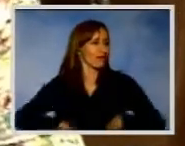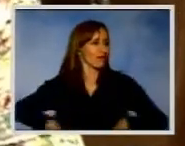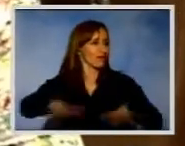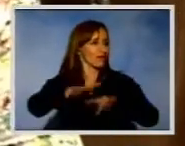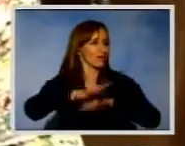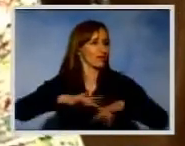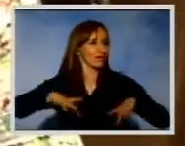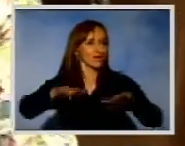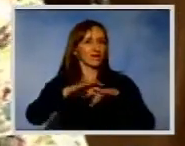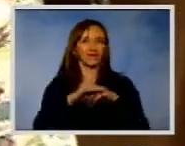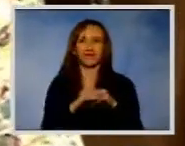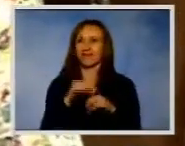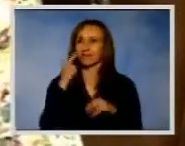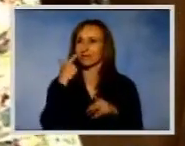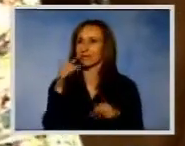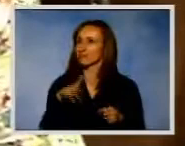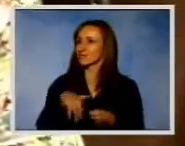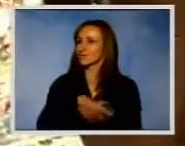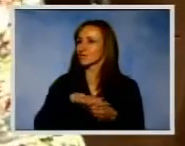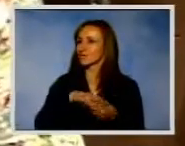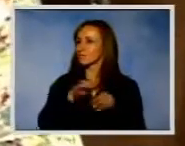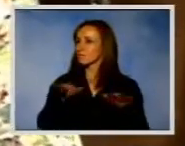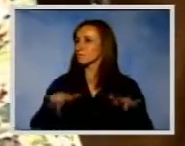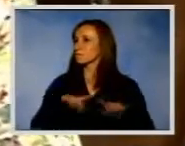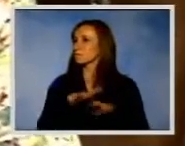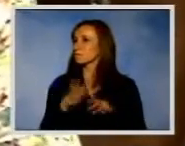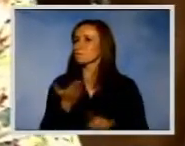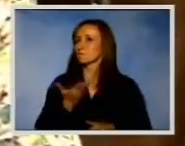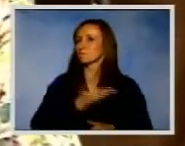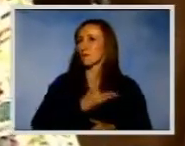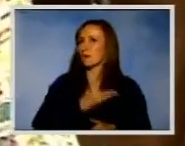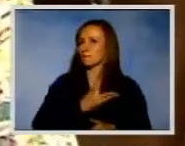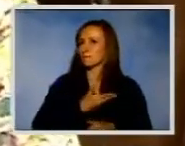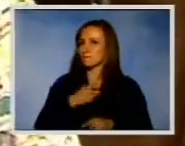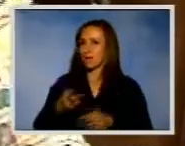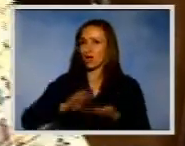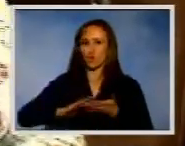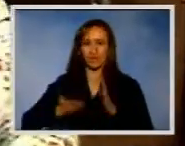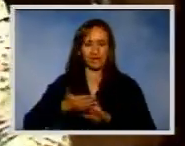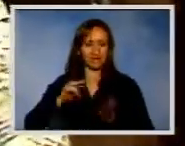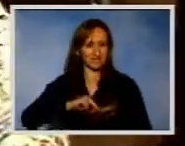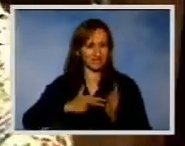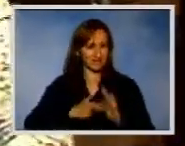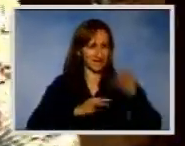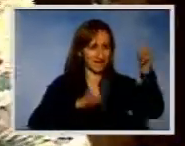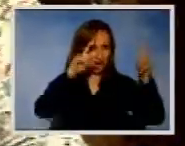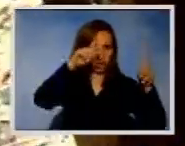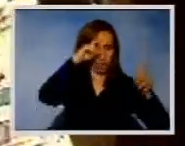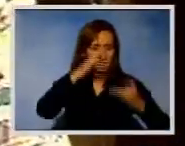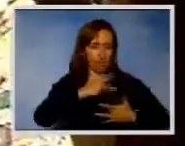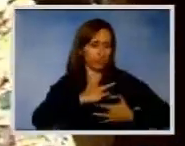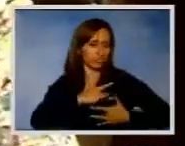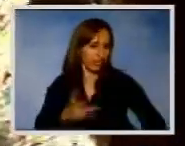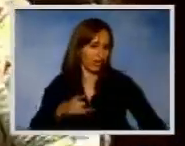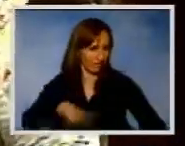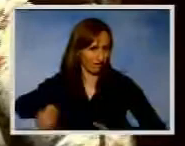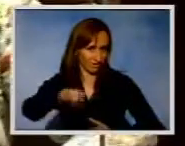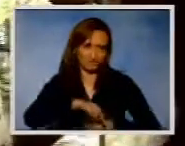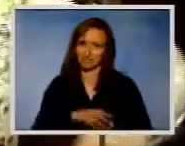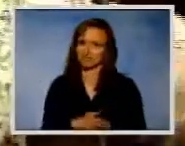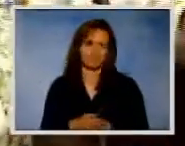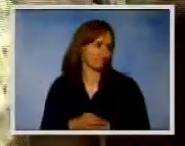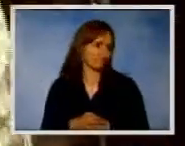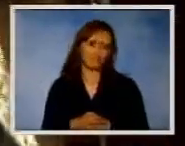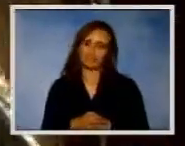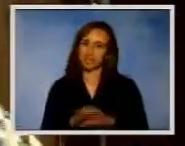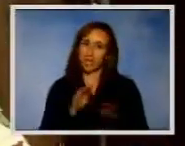con las madres comunitarias el acto de generosidad que haya tenido el Gobierno Nacional. Yo lo invito, señor ministro, para que